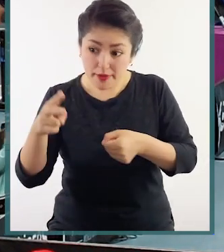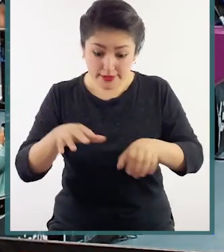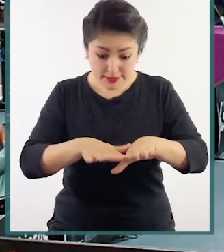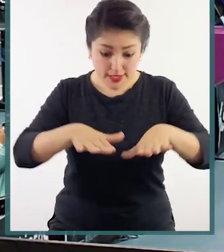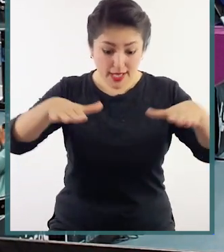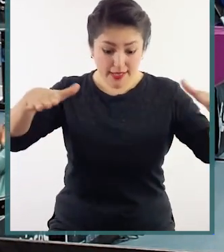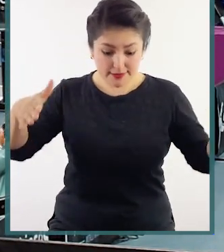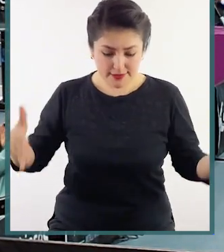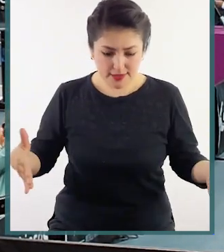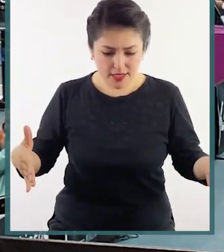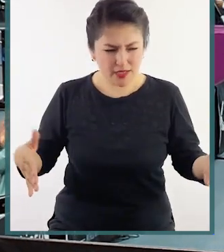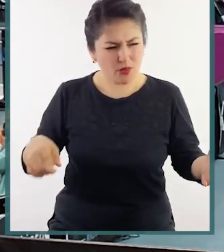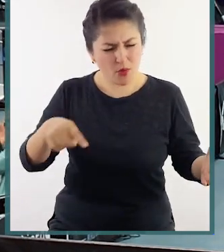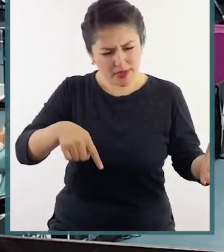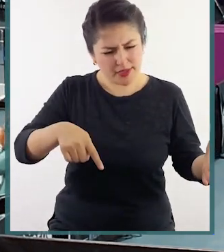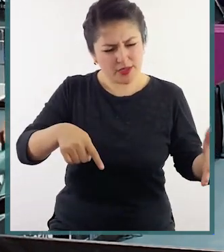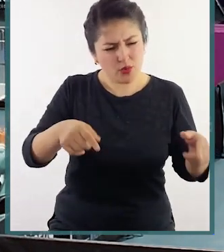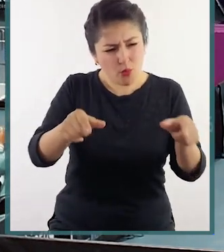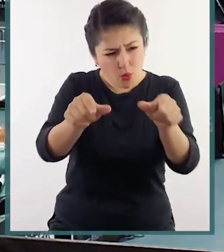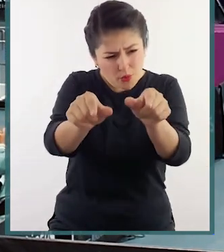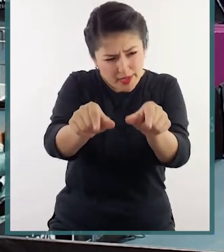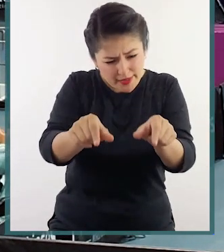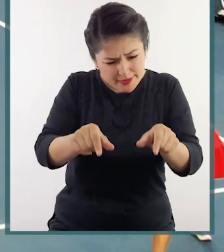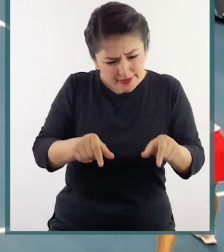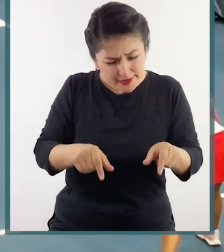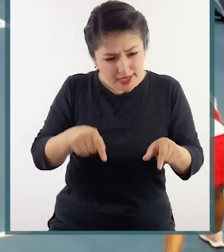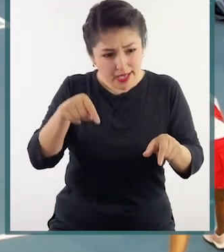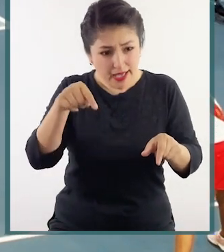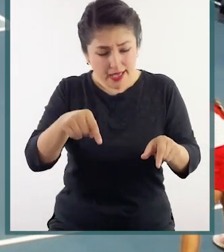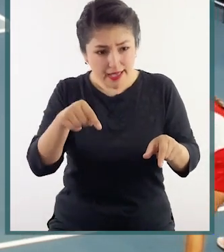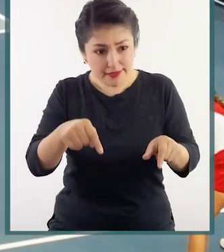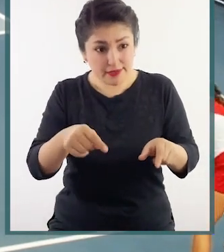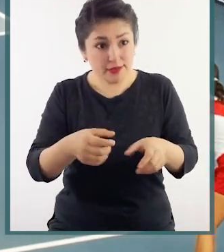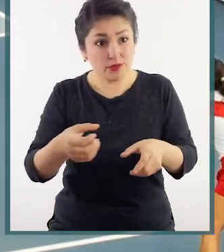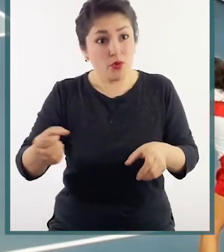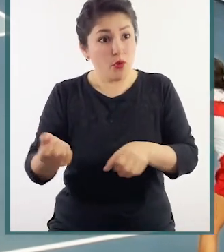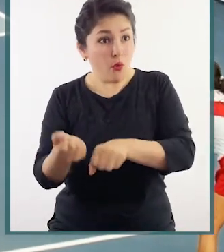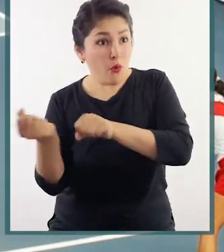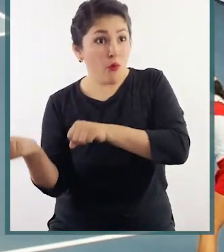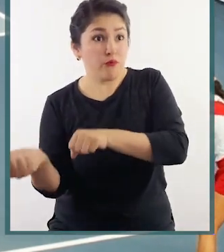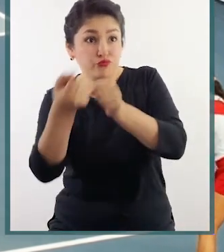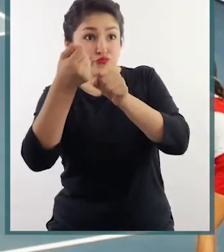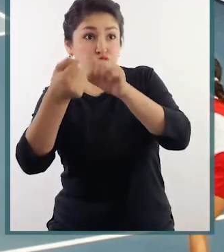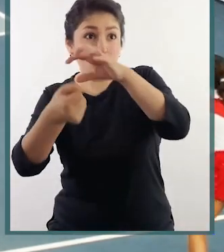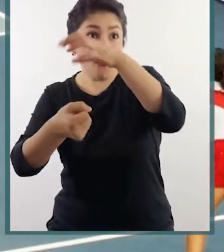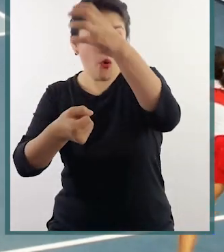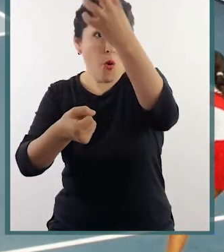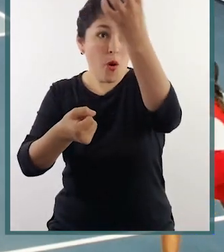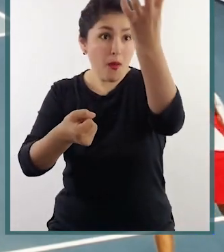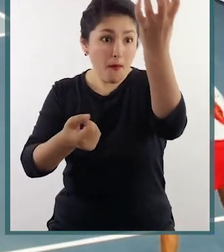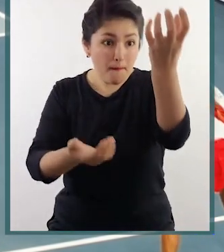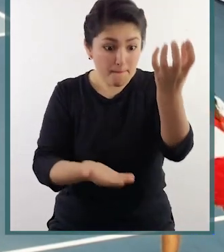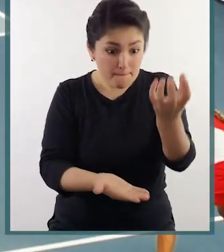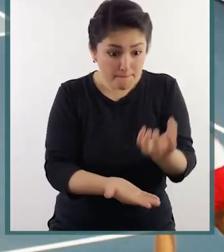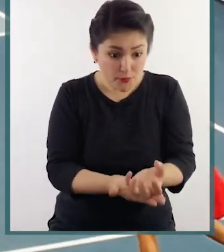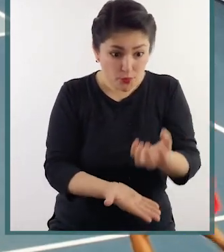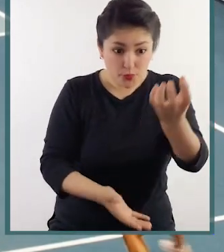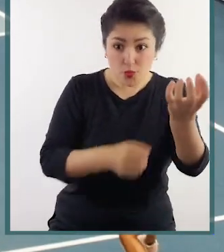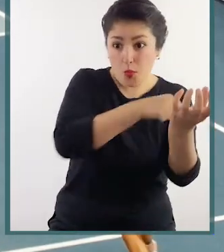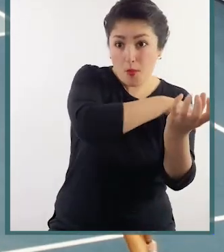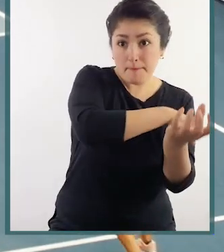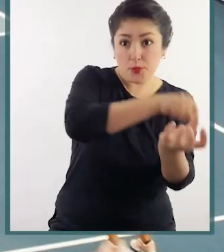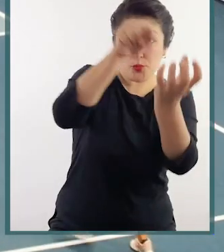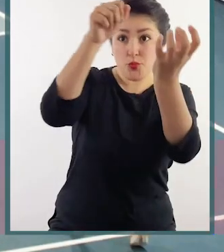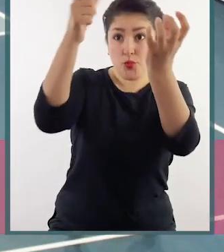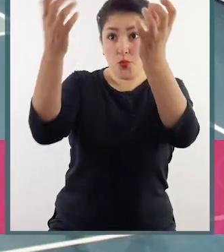como pueden ver, tiene una línea delante y no puedes agarrar la bola sin bote en la